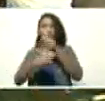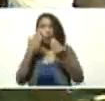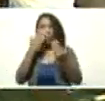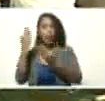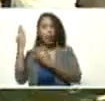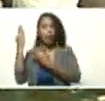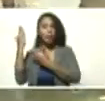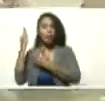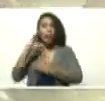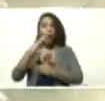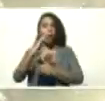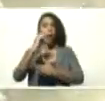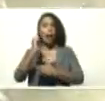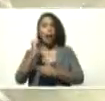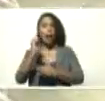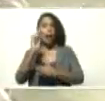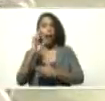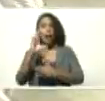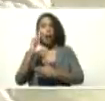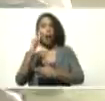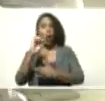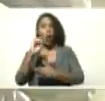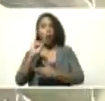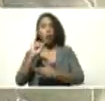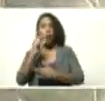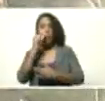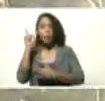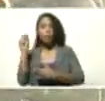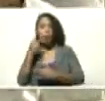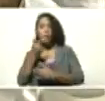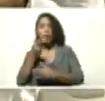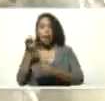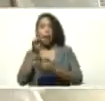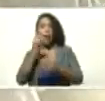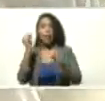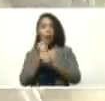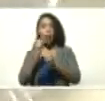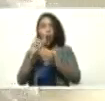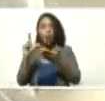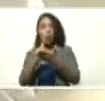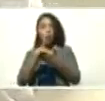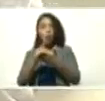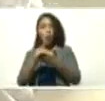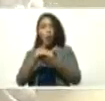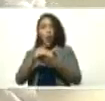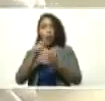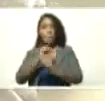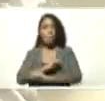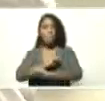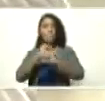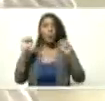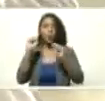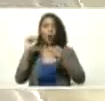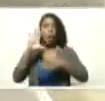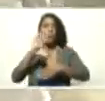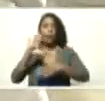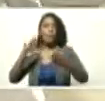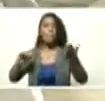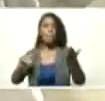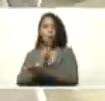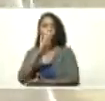Carlos Marx, por mencionar a un subversivo, lo dice en su obra. Fue la explotación de América la que impulsó